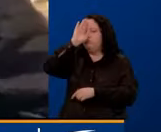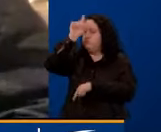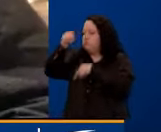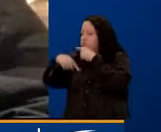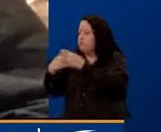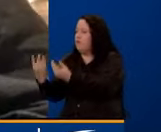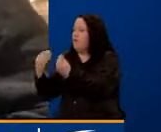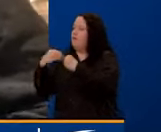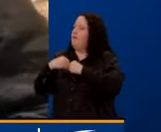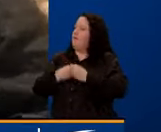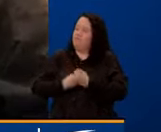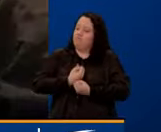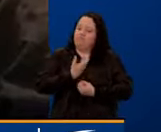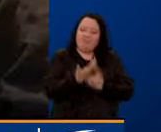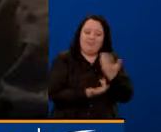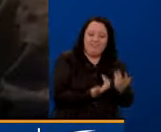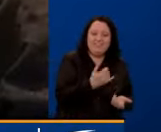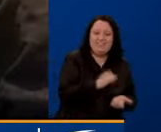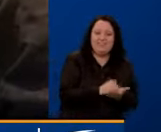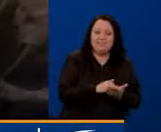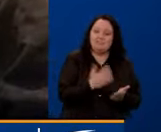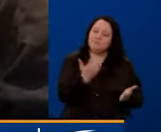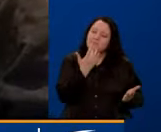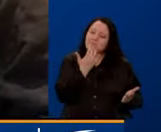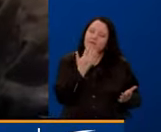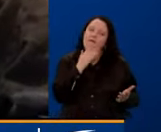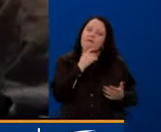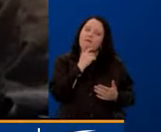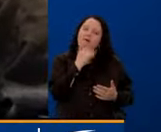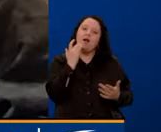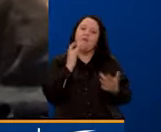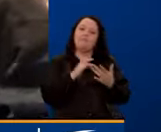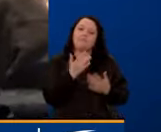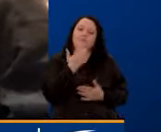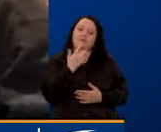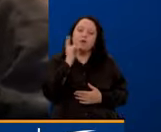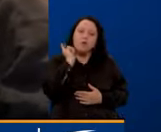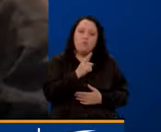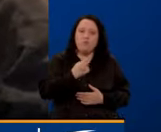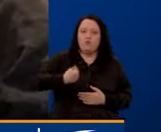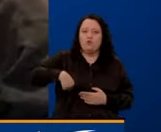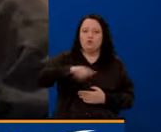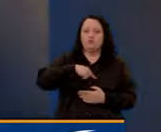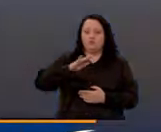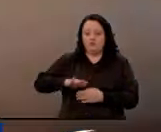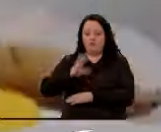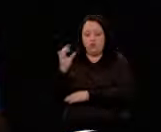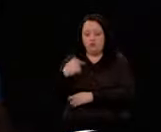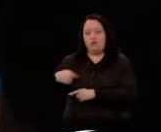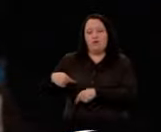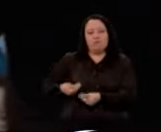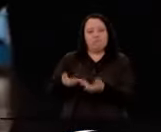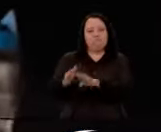Entonces sí sí se siente ese toque y la gente sabe que el sabor viene porque nosotros somos de Colombia